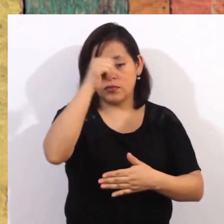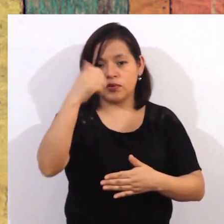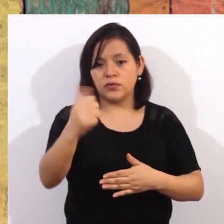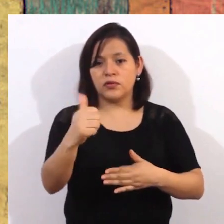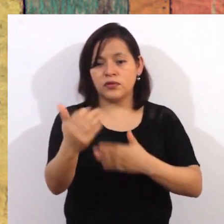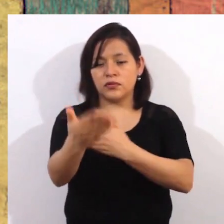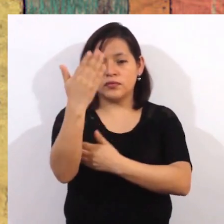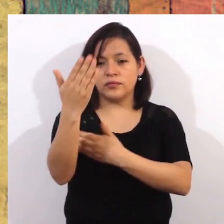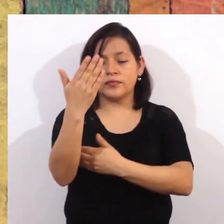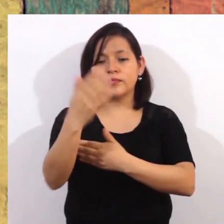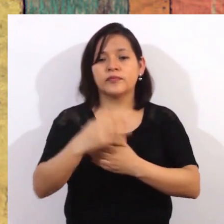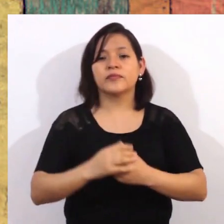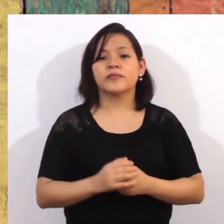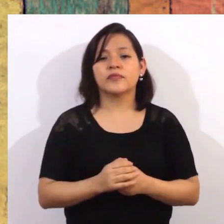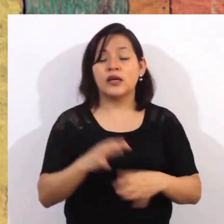las 10 de la mañana.